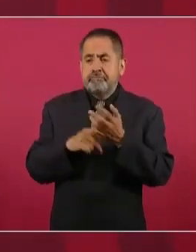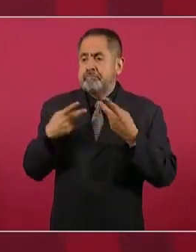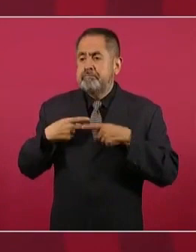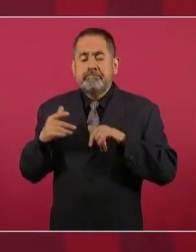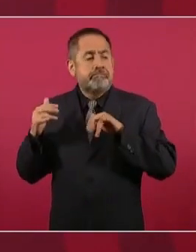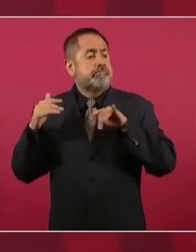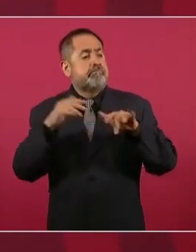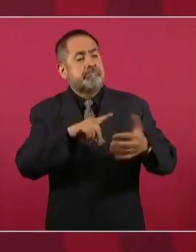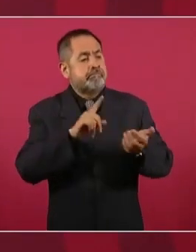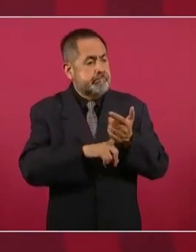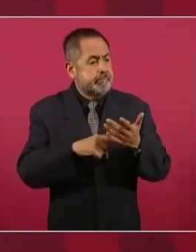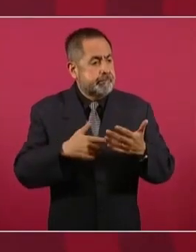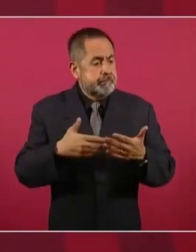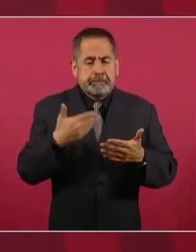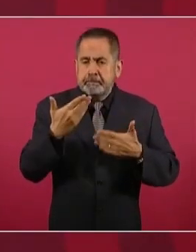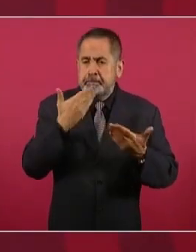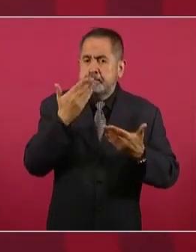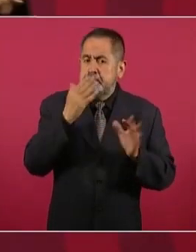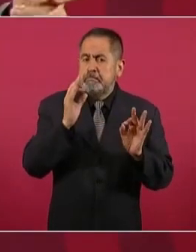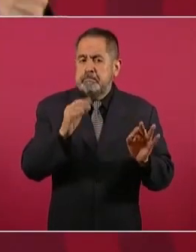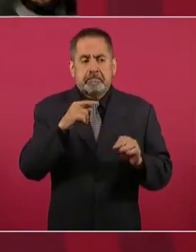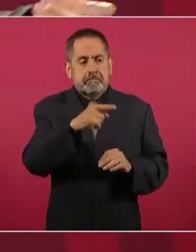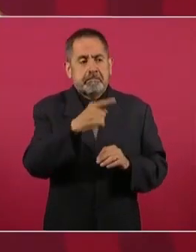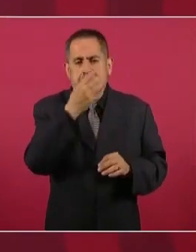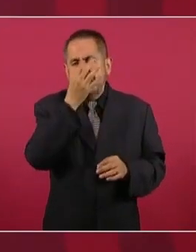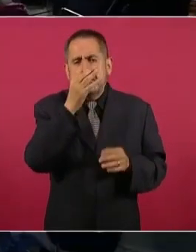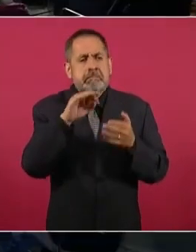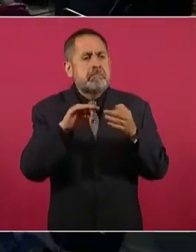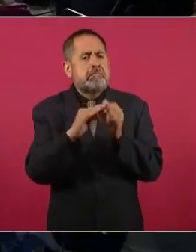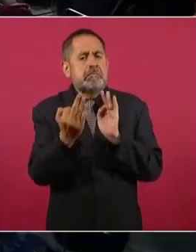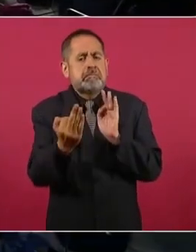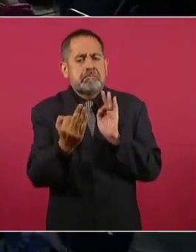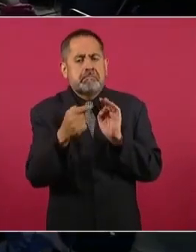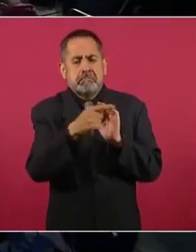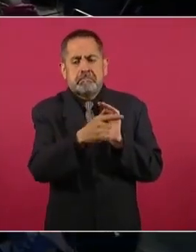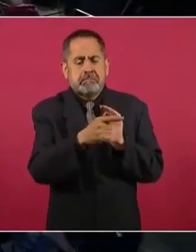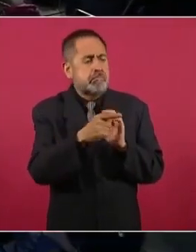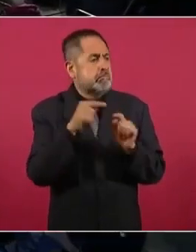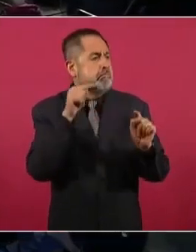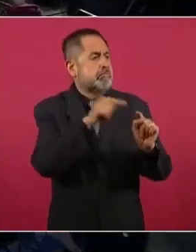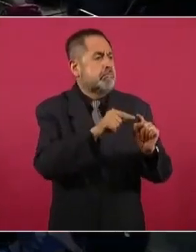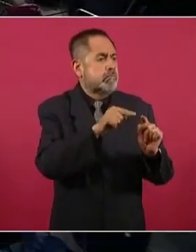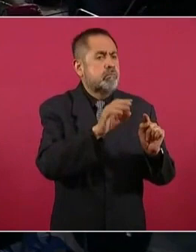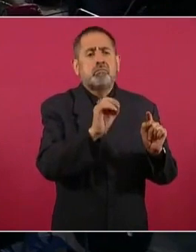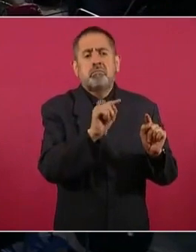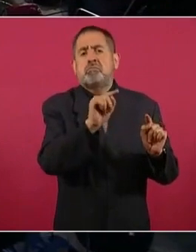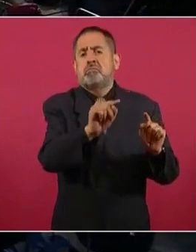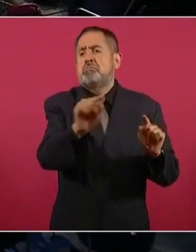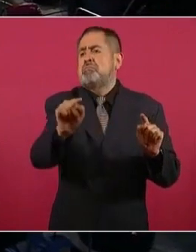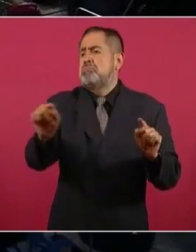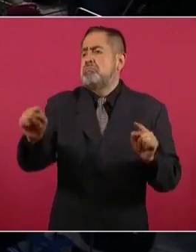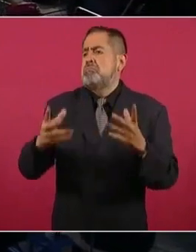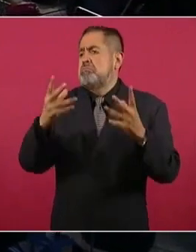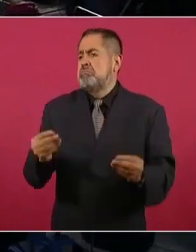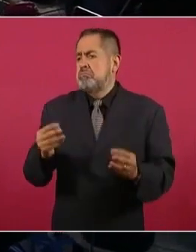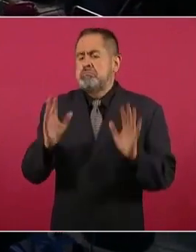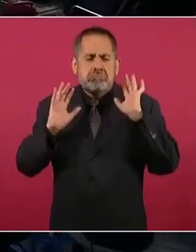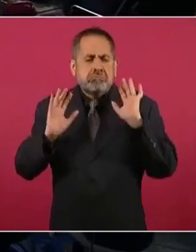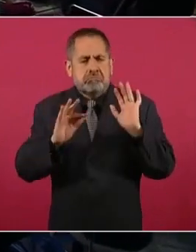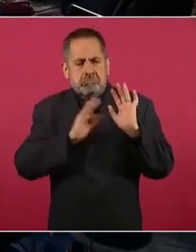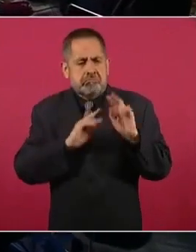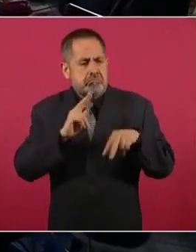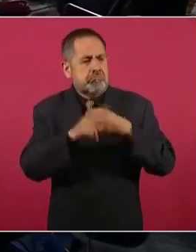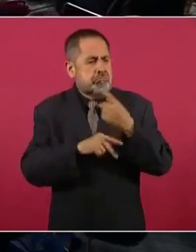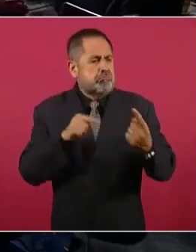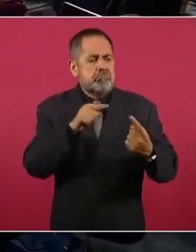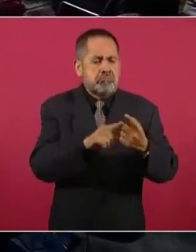fue muy entusiasta de tener esto. Voy a la esquina, además hay una gran cantidad de consultorios por todos lados. ¿Quién se puede oponer a